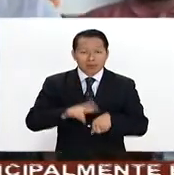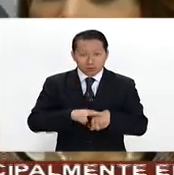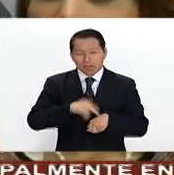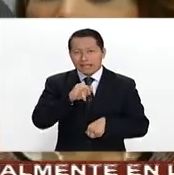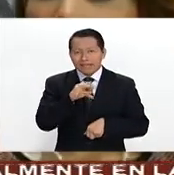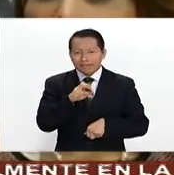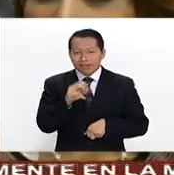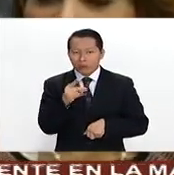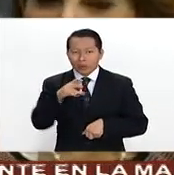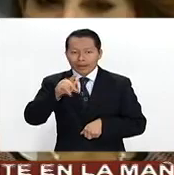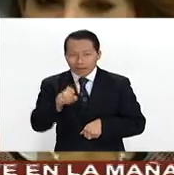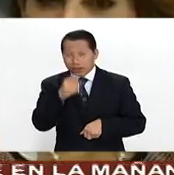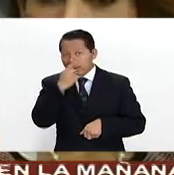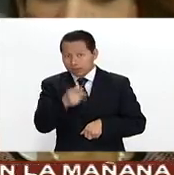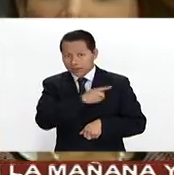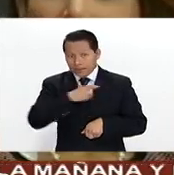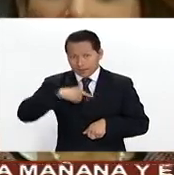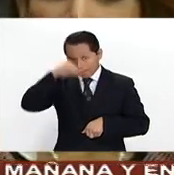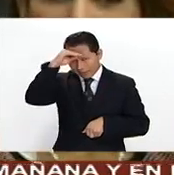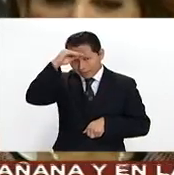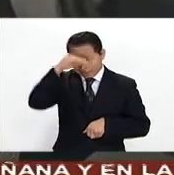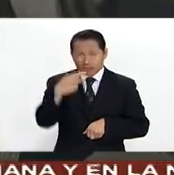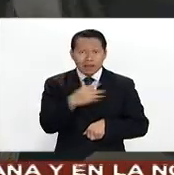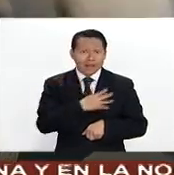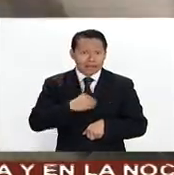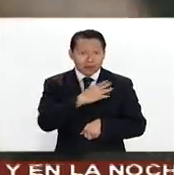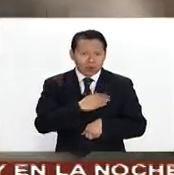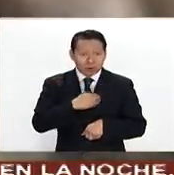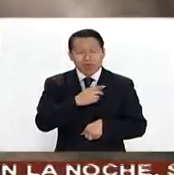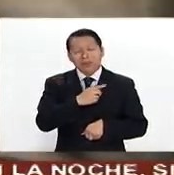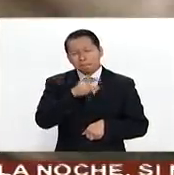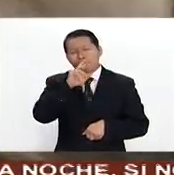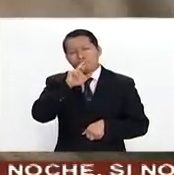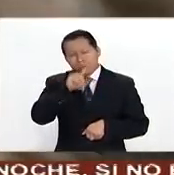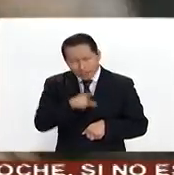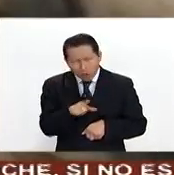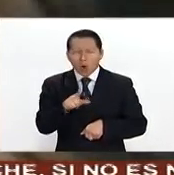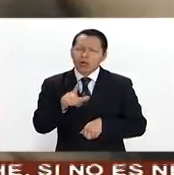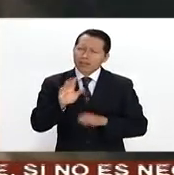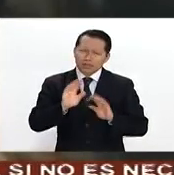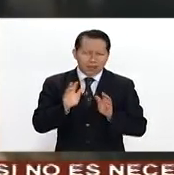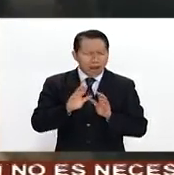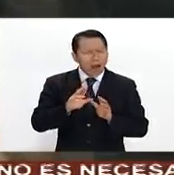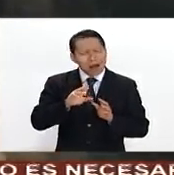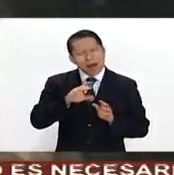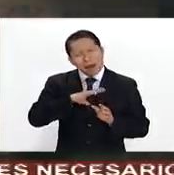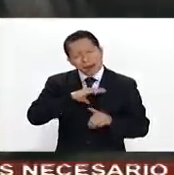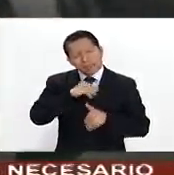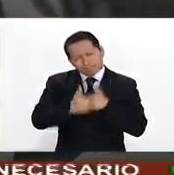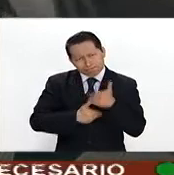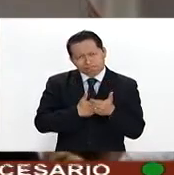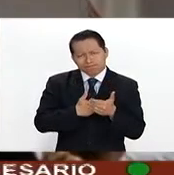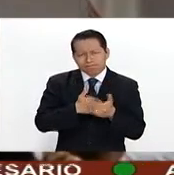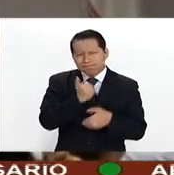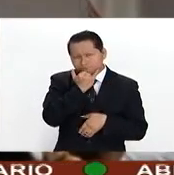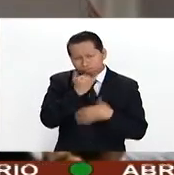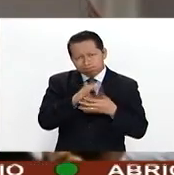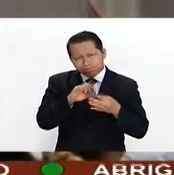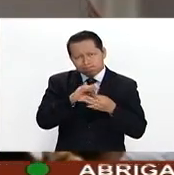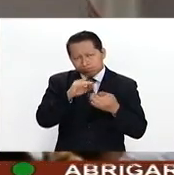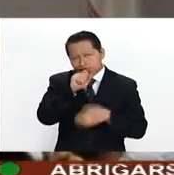Javier Duarte, debe pensar en sus hijos, tomar la decisión de entregarse a la justicia, pero sobre todo aquí lo más